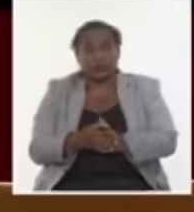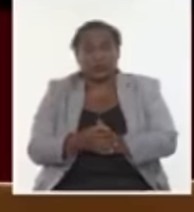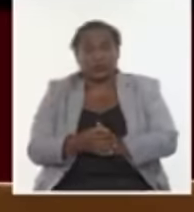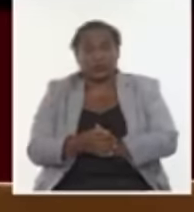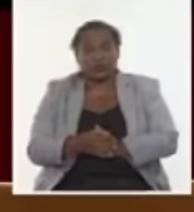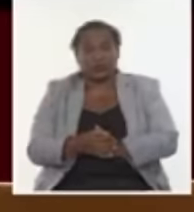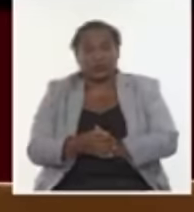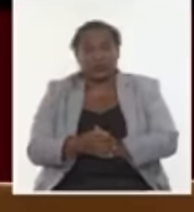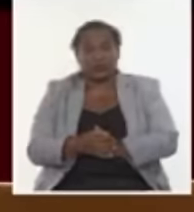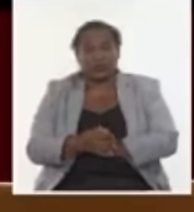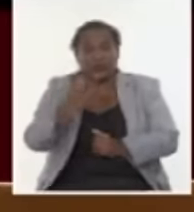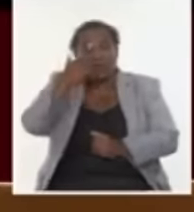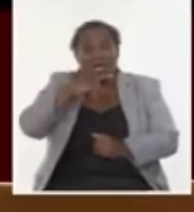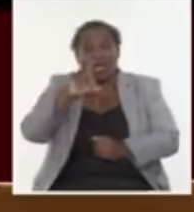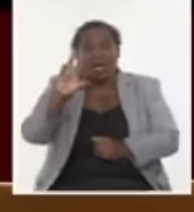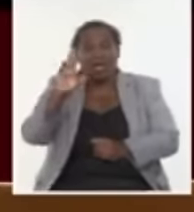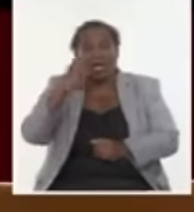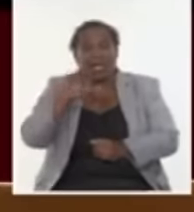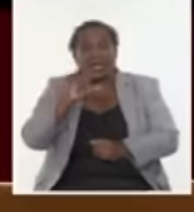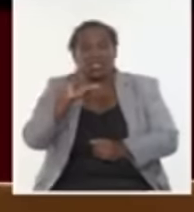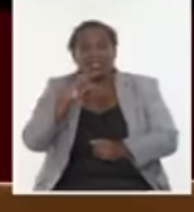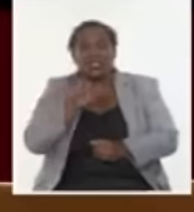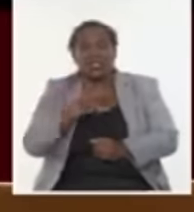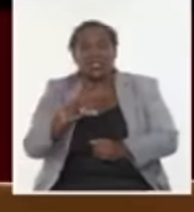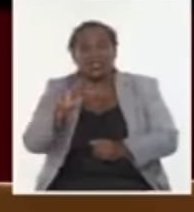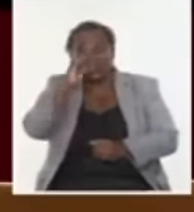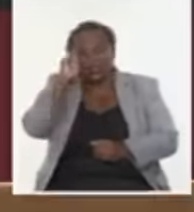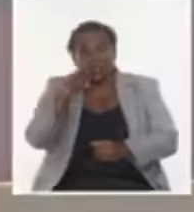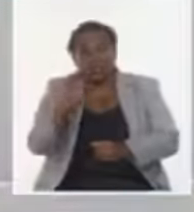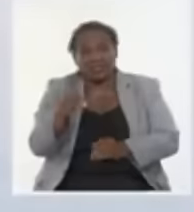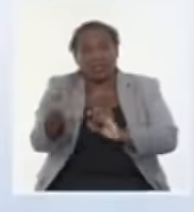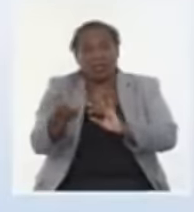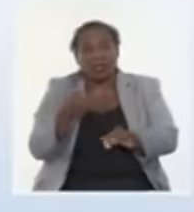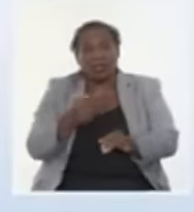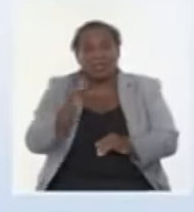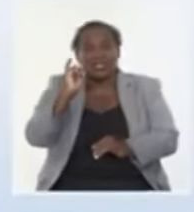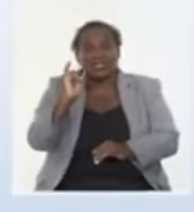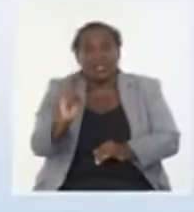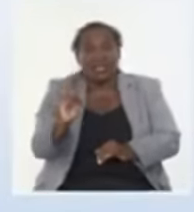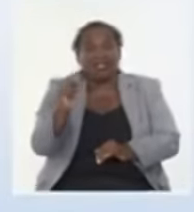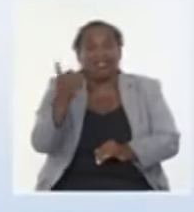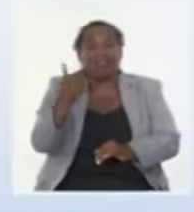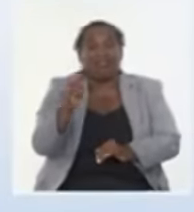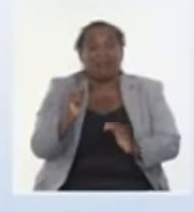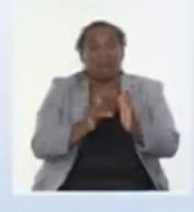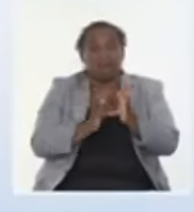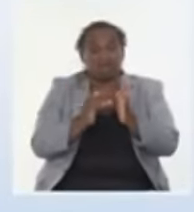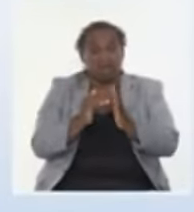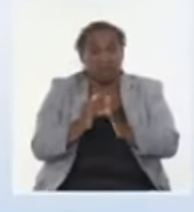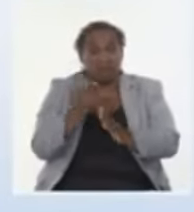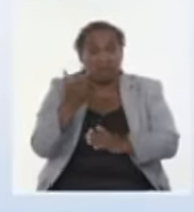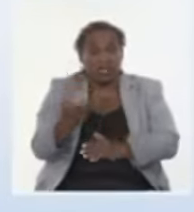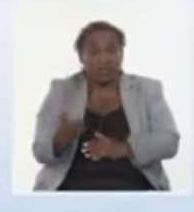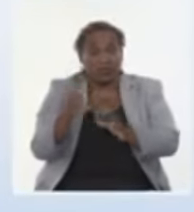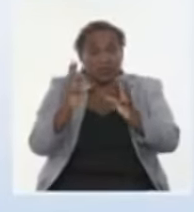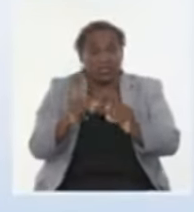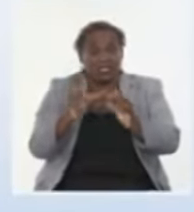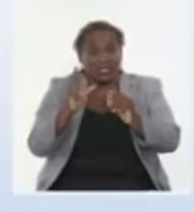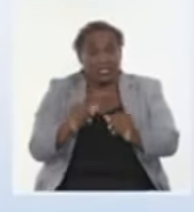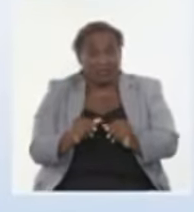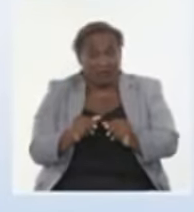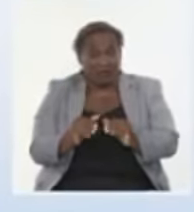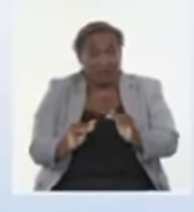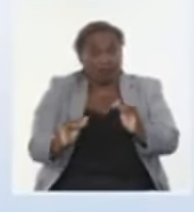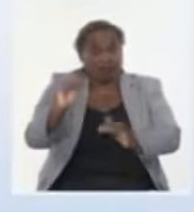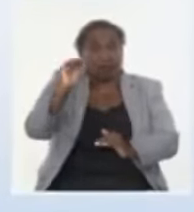estos aranceles. Se captaron 610 millones de pesos, cifra superior en 502 millones de pesos